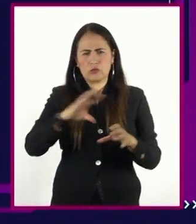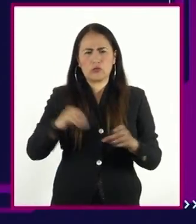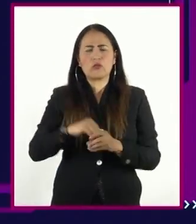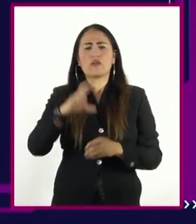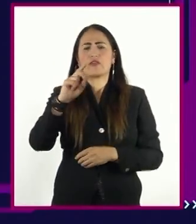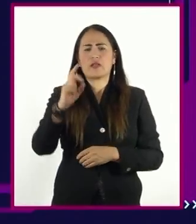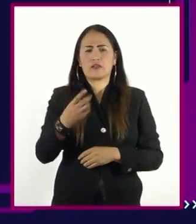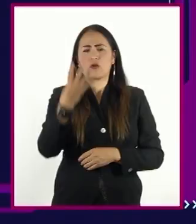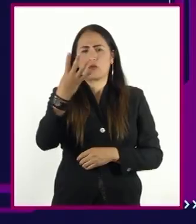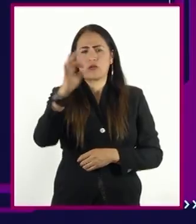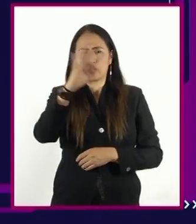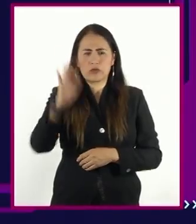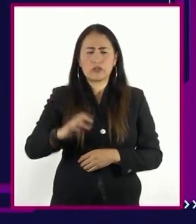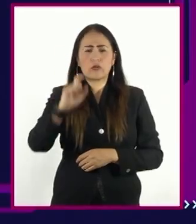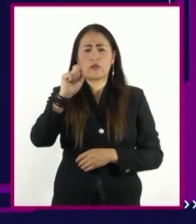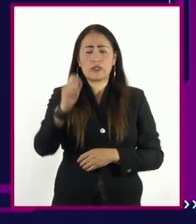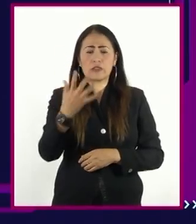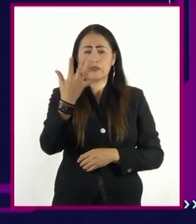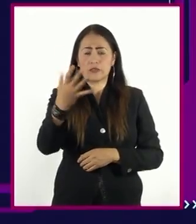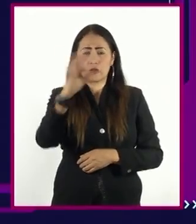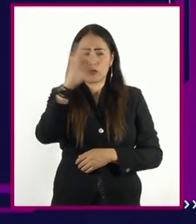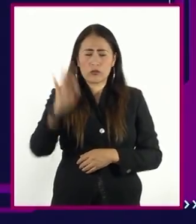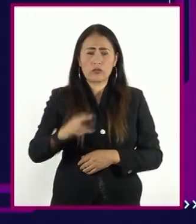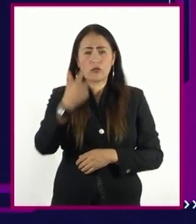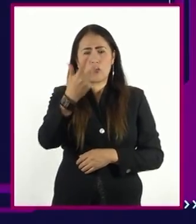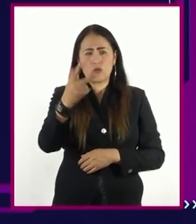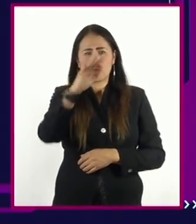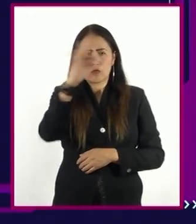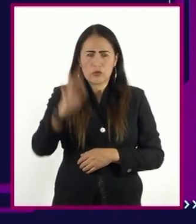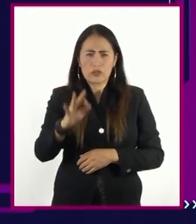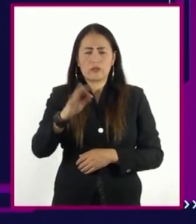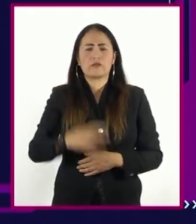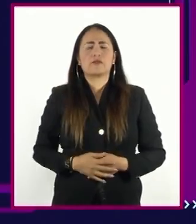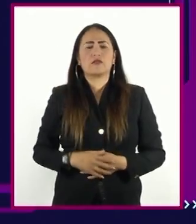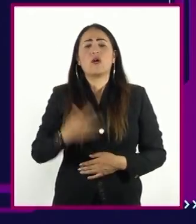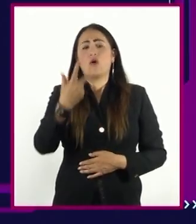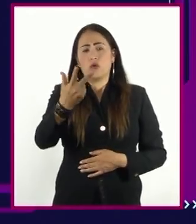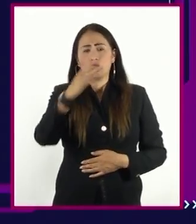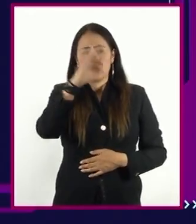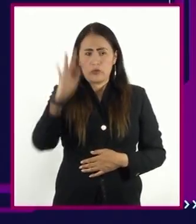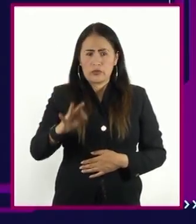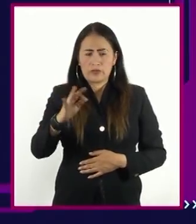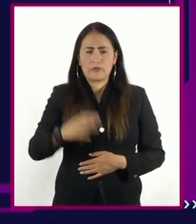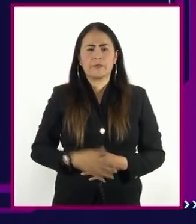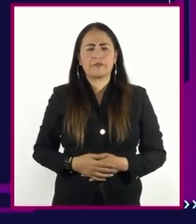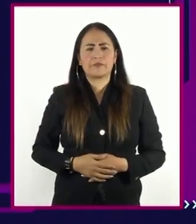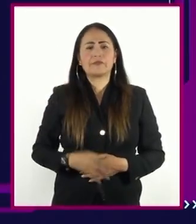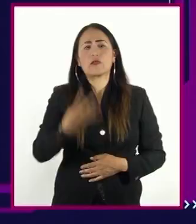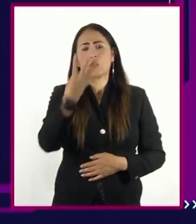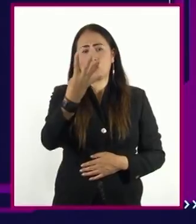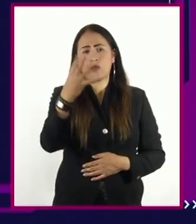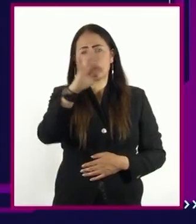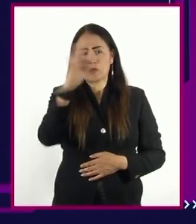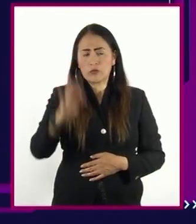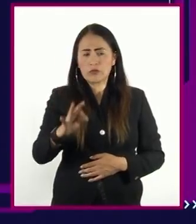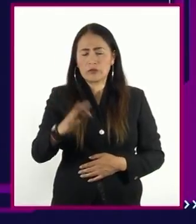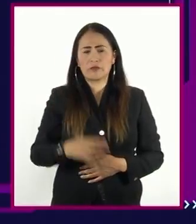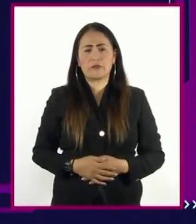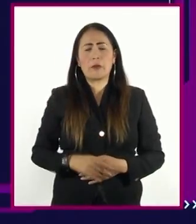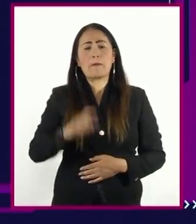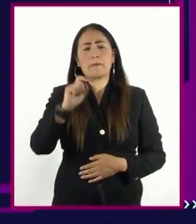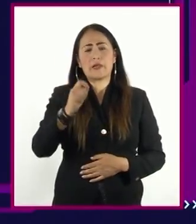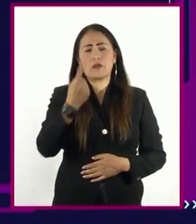34%, 25%, 8%, 8%, 4%